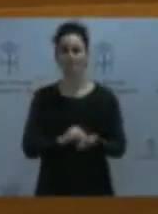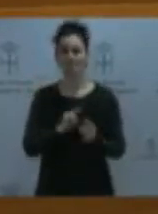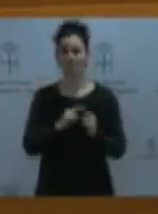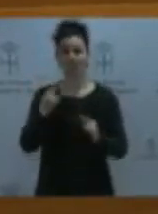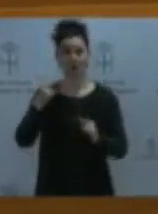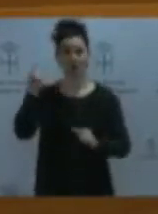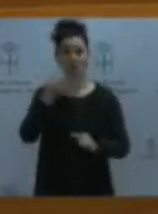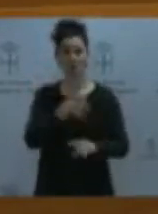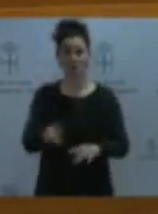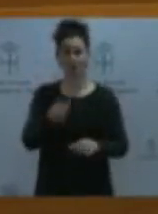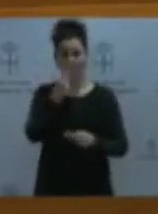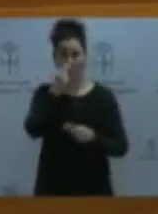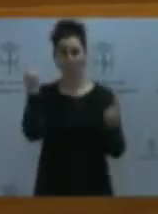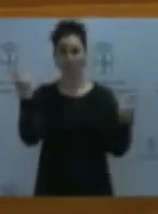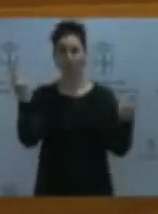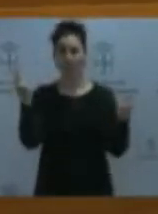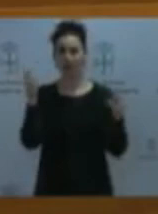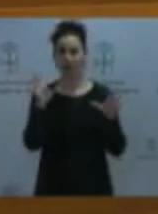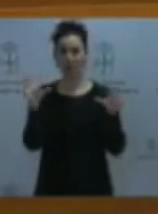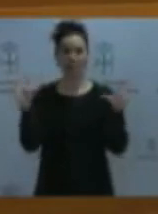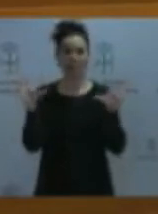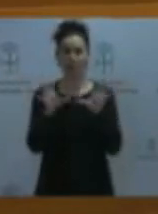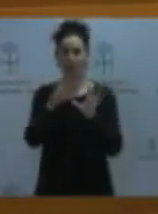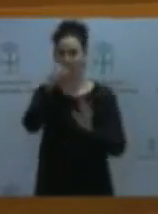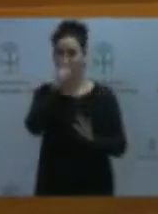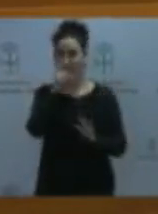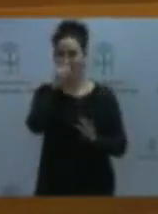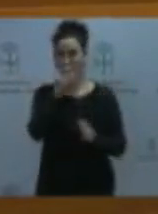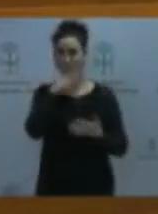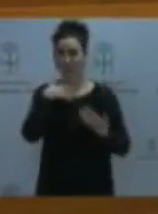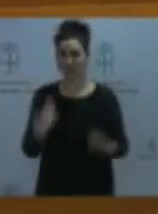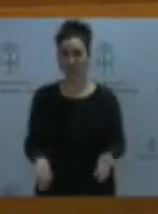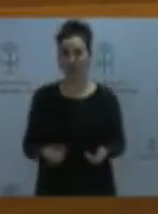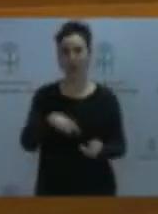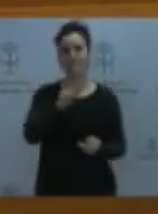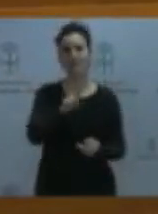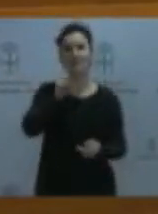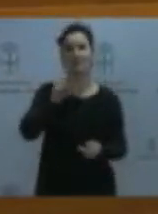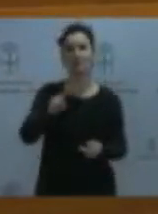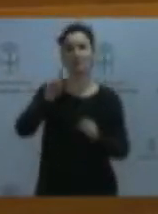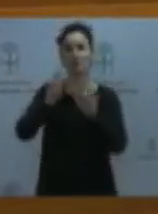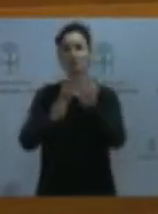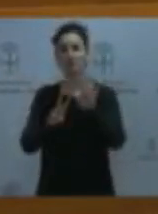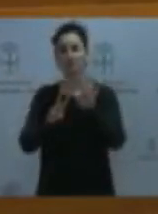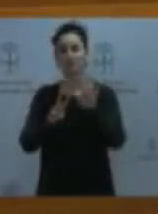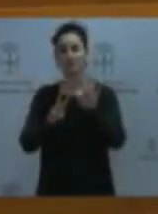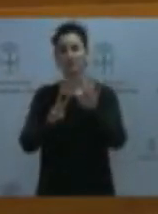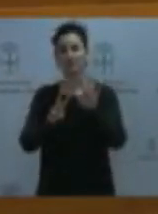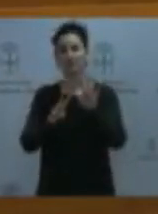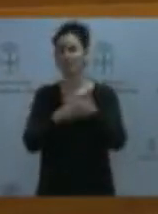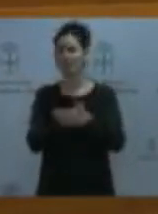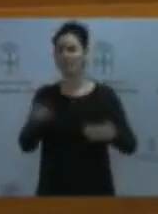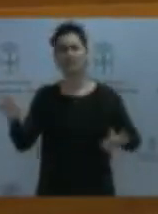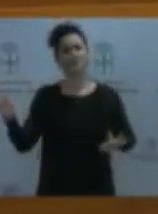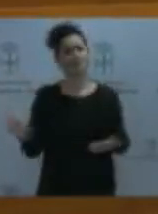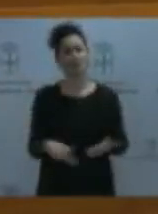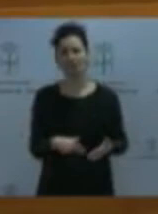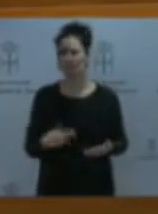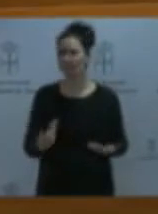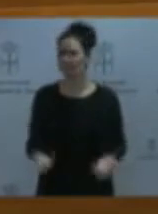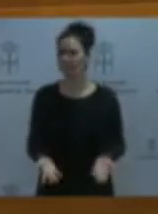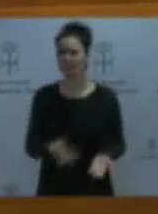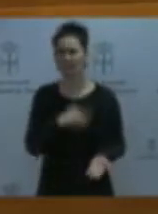una cifra de 1.158 millones de euros. Y esto, señorías del Partido Popular, aunque solo sea